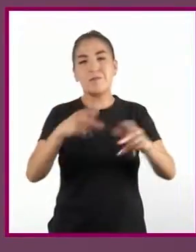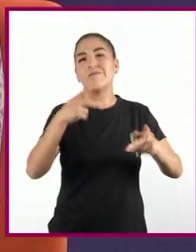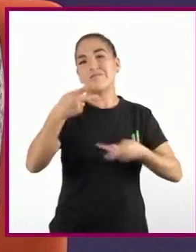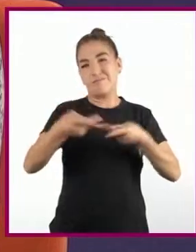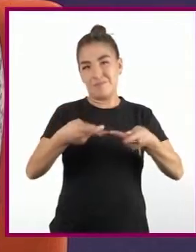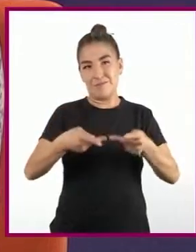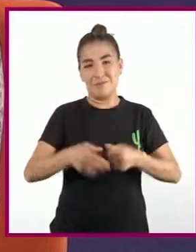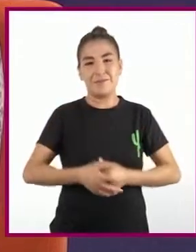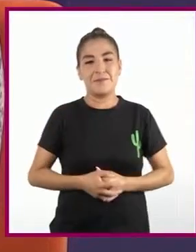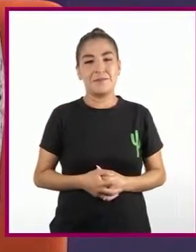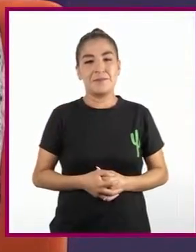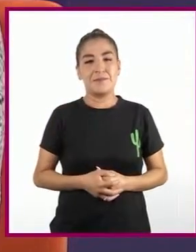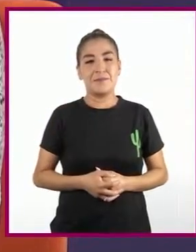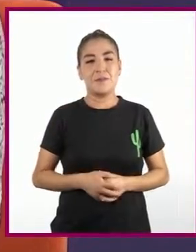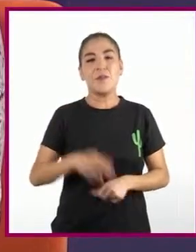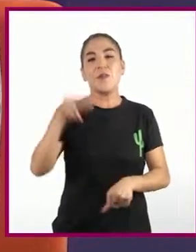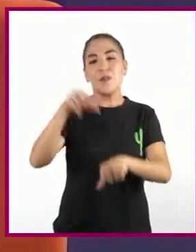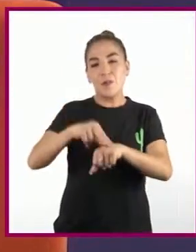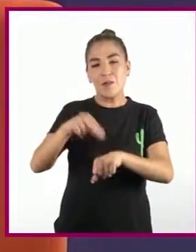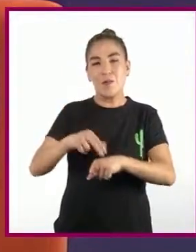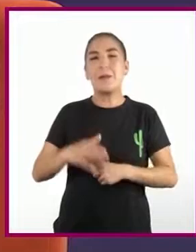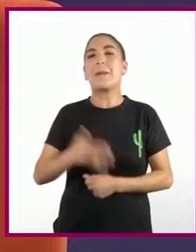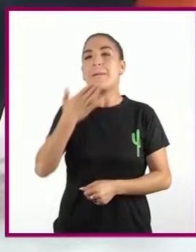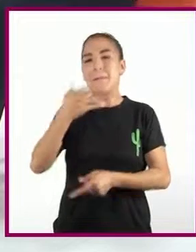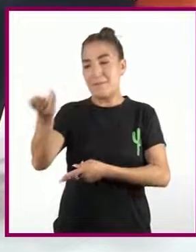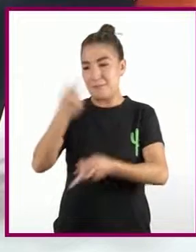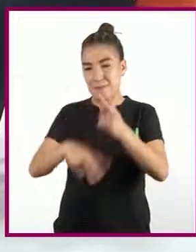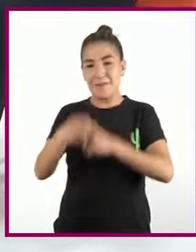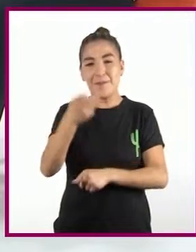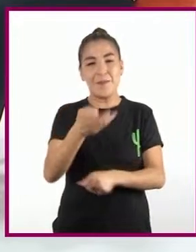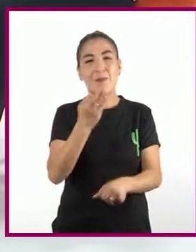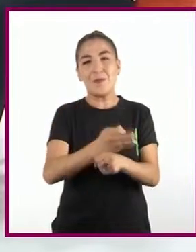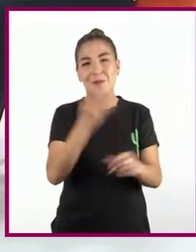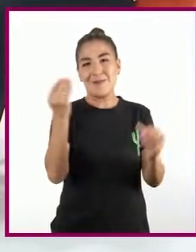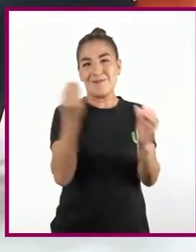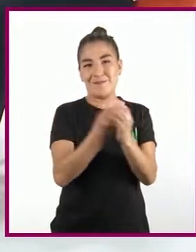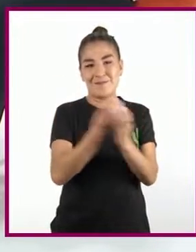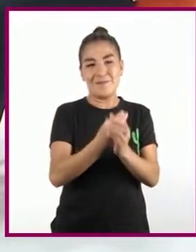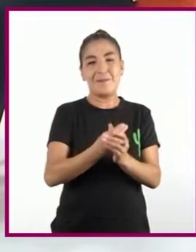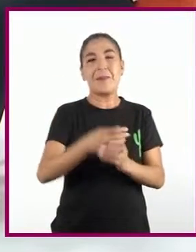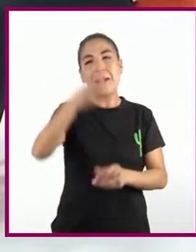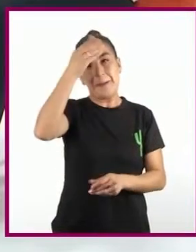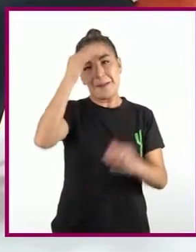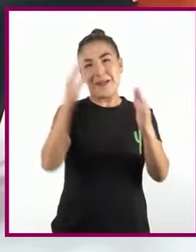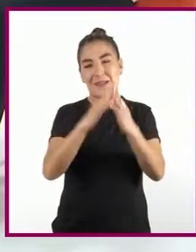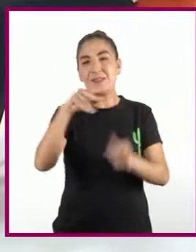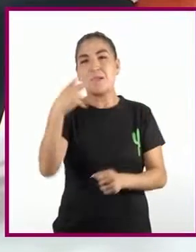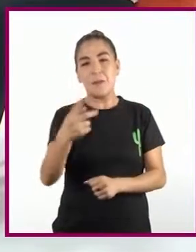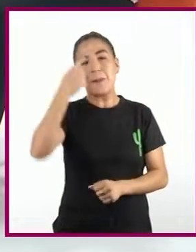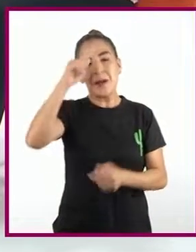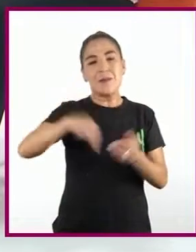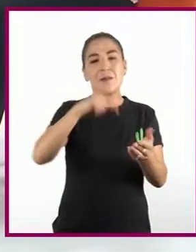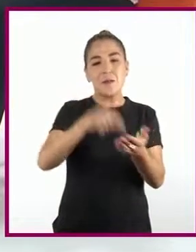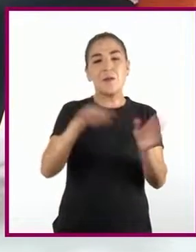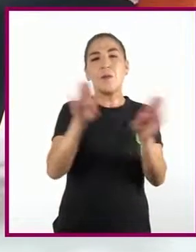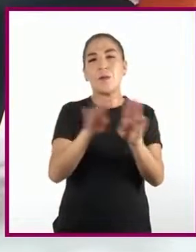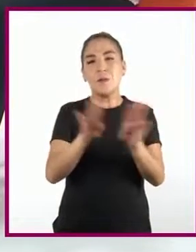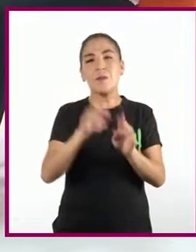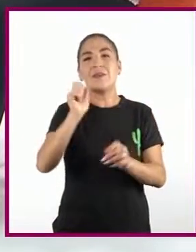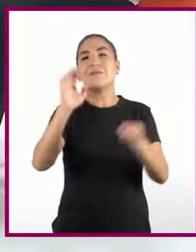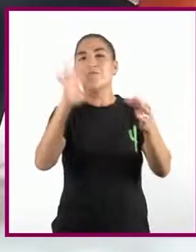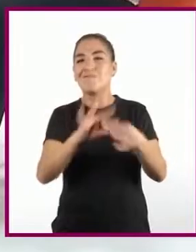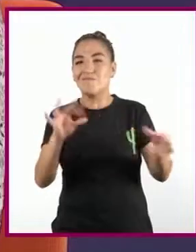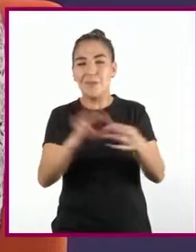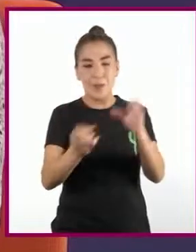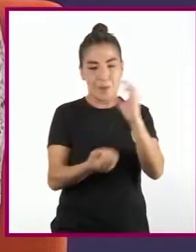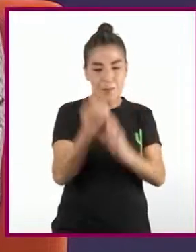químicos. Doctora, bienvenida al programa Aprende en Casa 2, un espacio que pretende construir nuevas formas